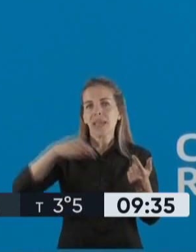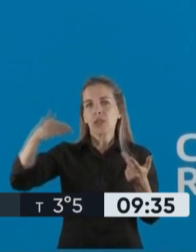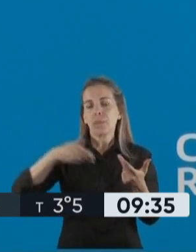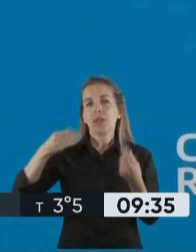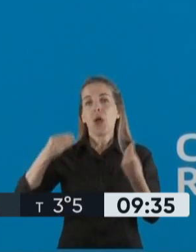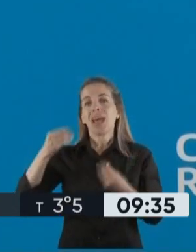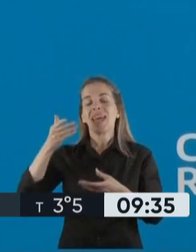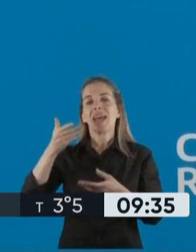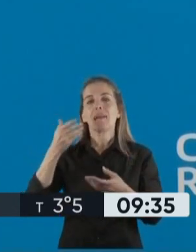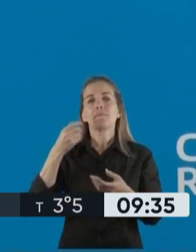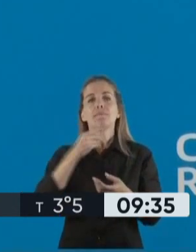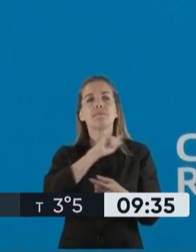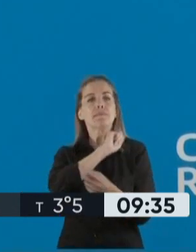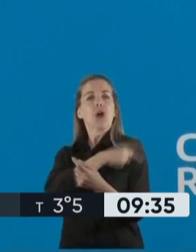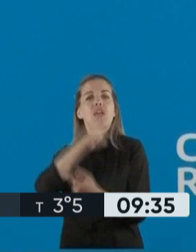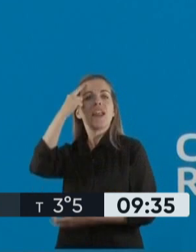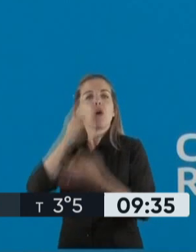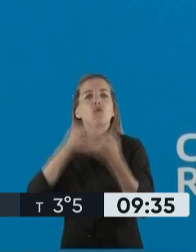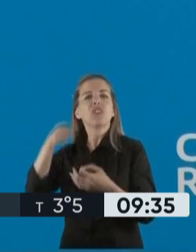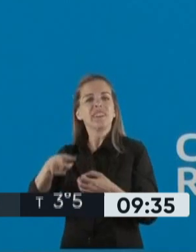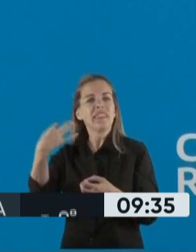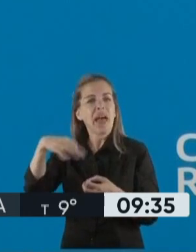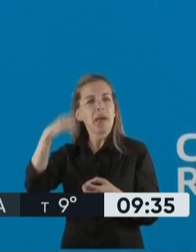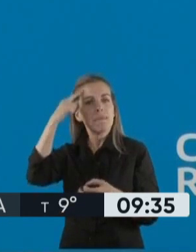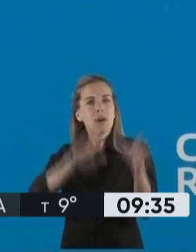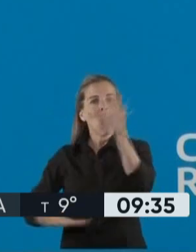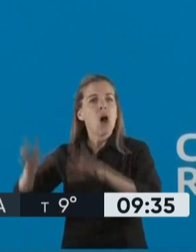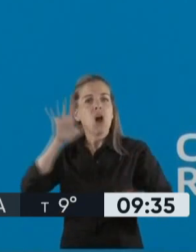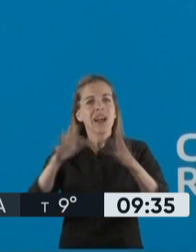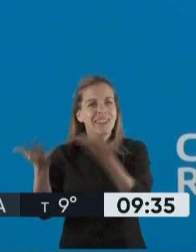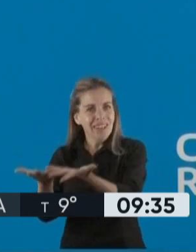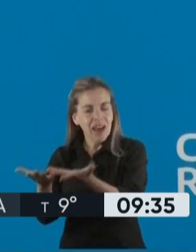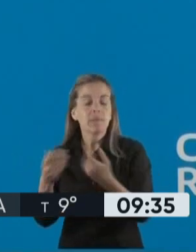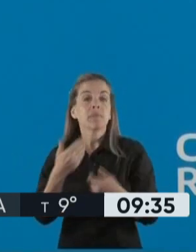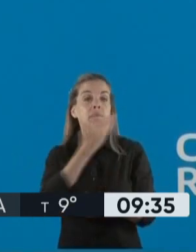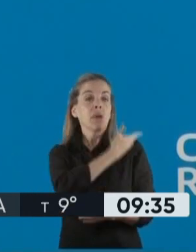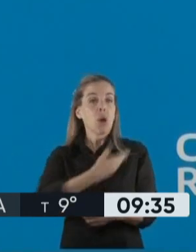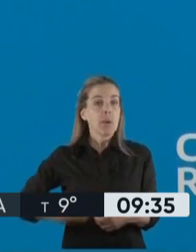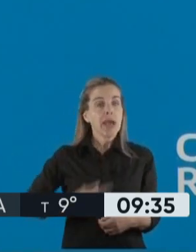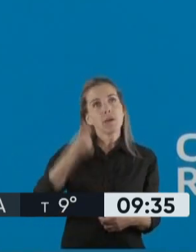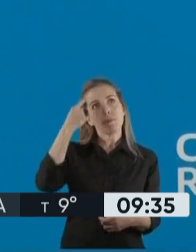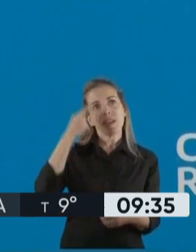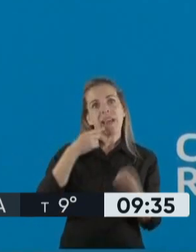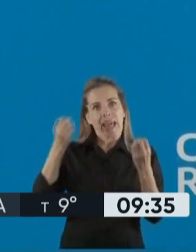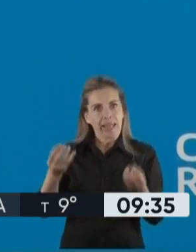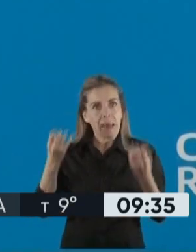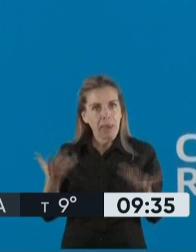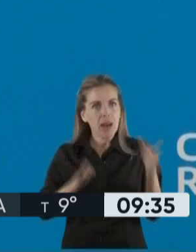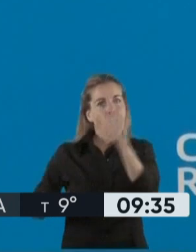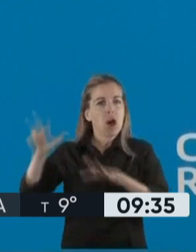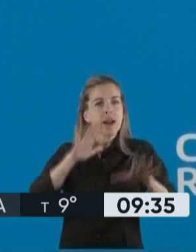una manera más federal, se componga de una manera más federal. Al gobierno le parece un planteo de lo más razonable, y en esos